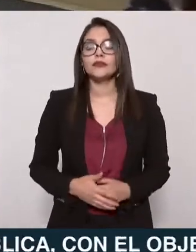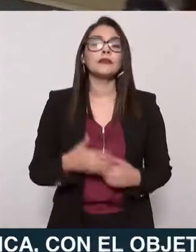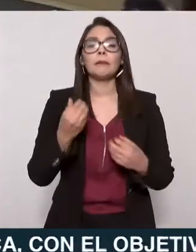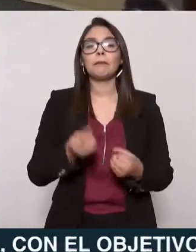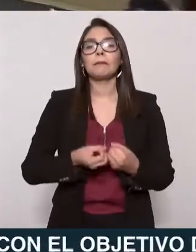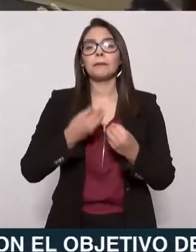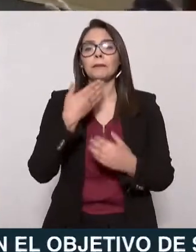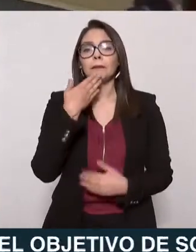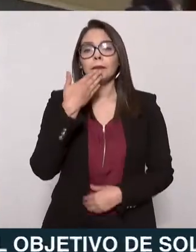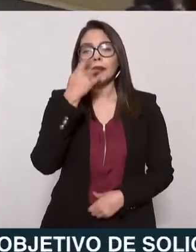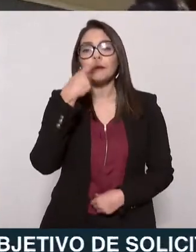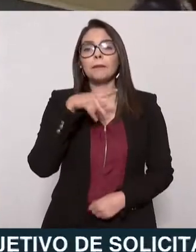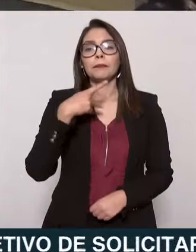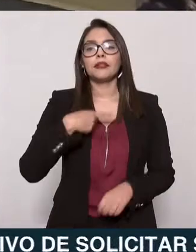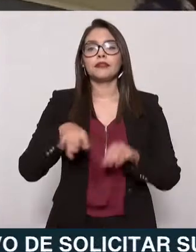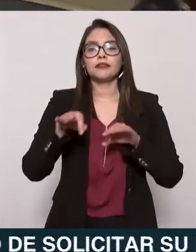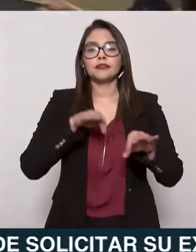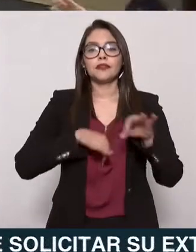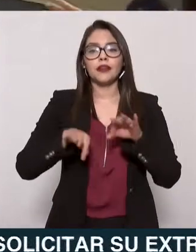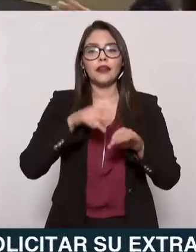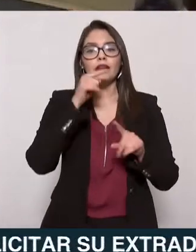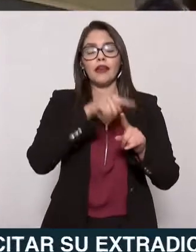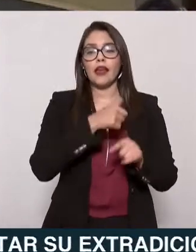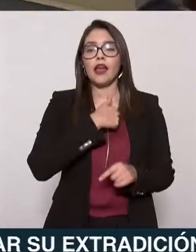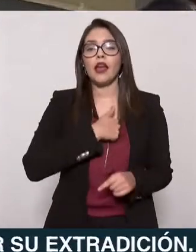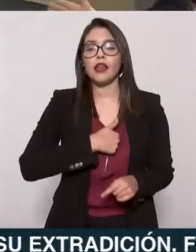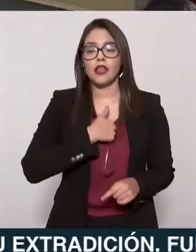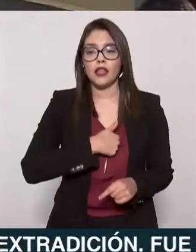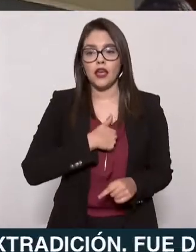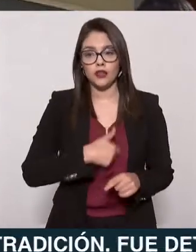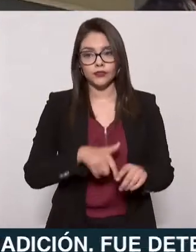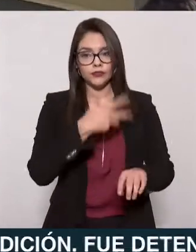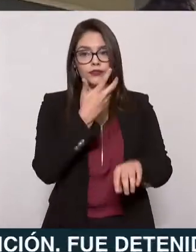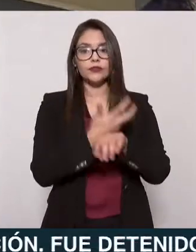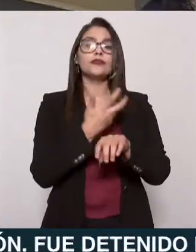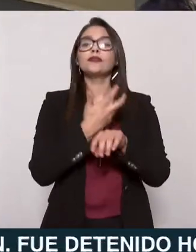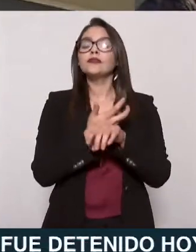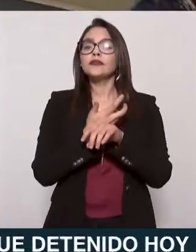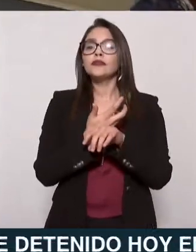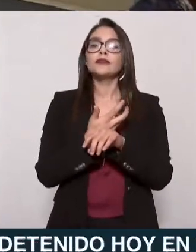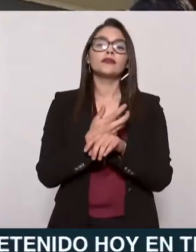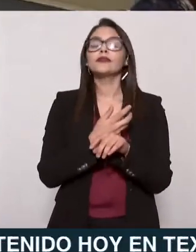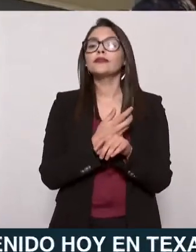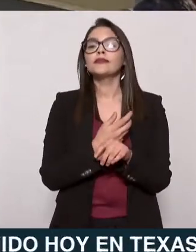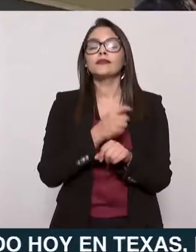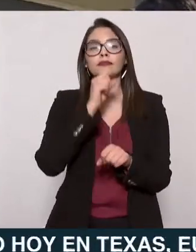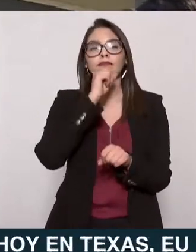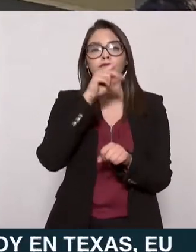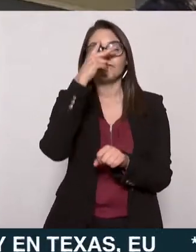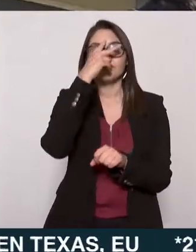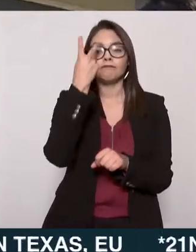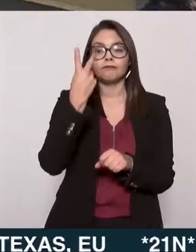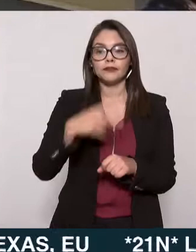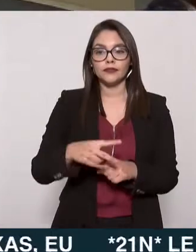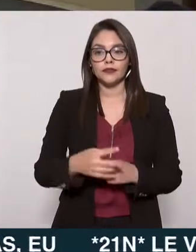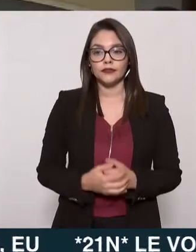beneficia a los trabajadores de Canadá, de Estados Unidos y de México.